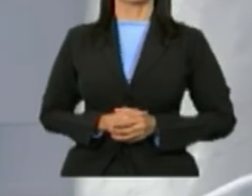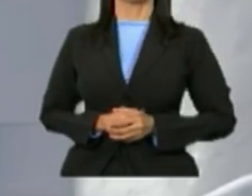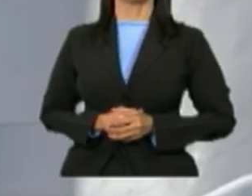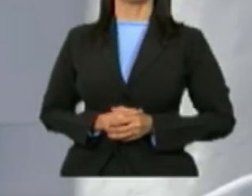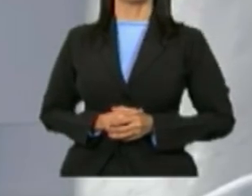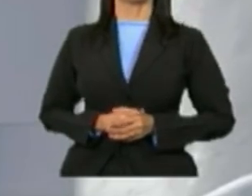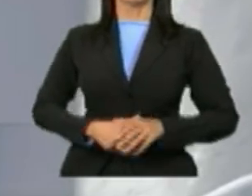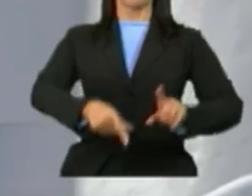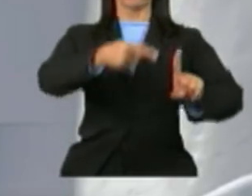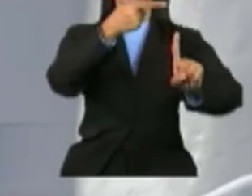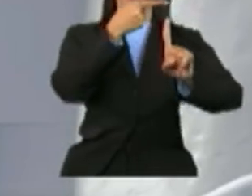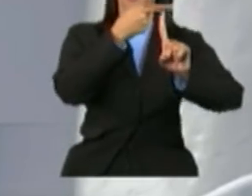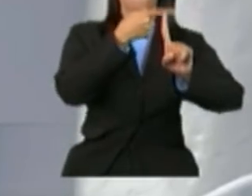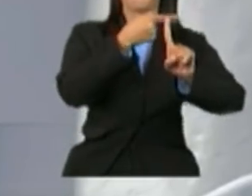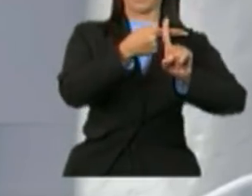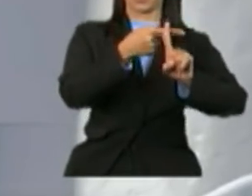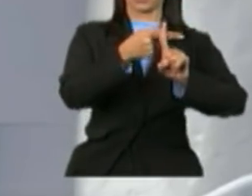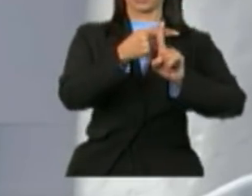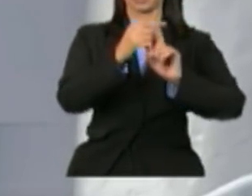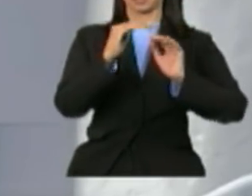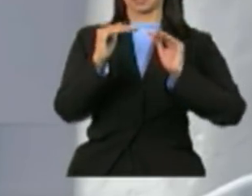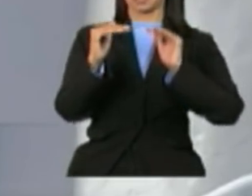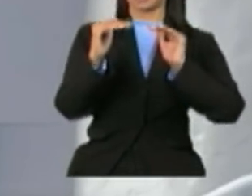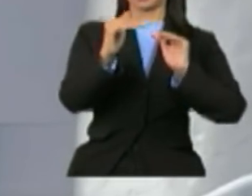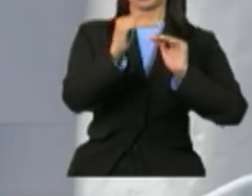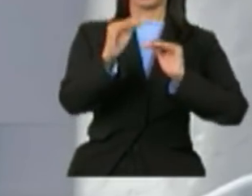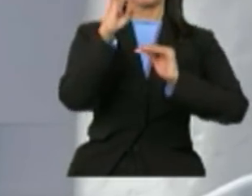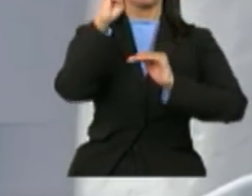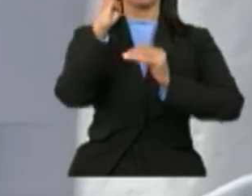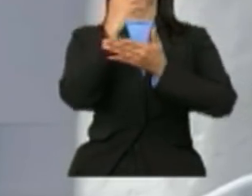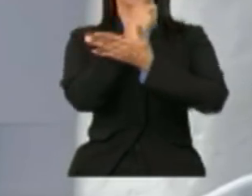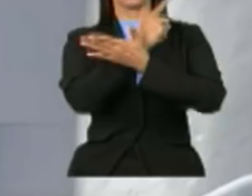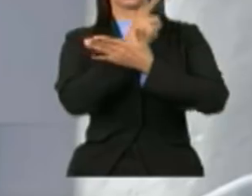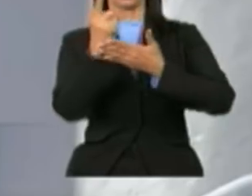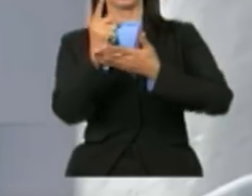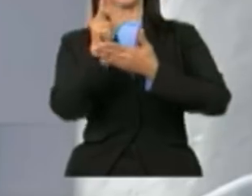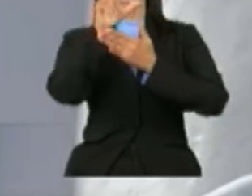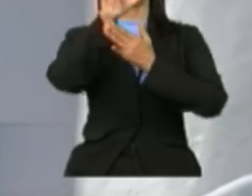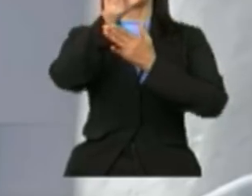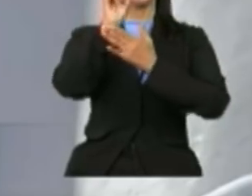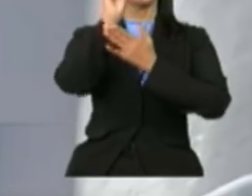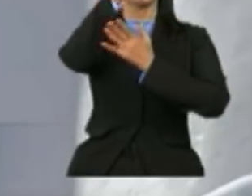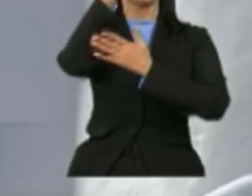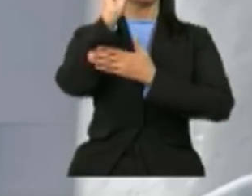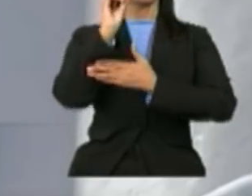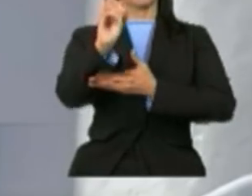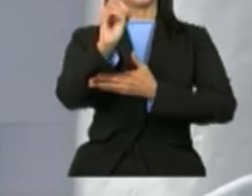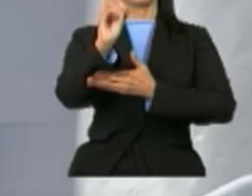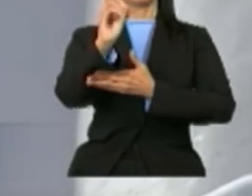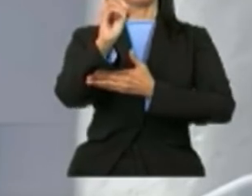La positividad se mantiene en las últimas 4 semanas en un 30%.